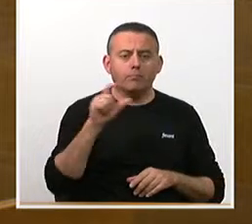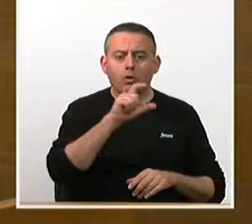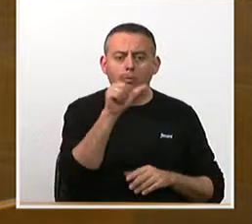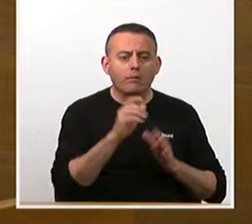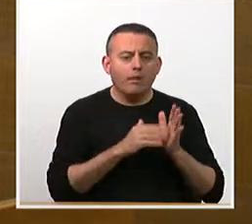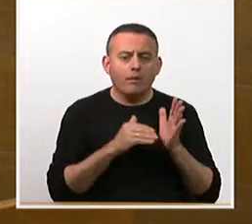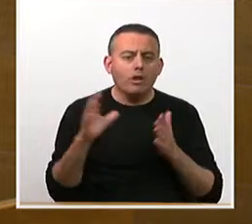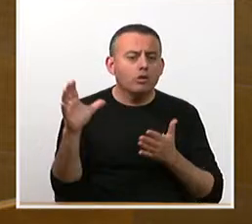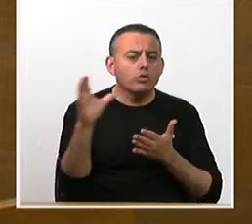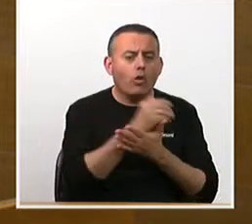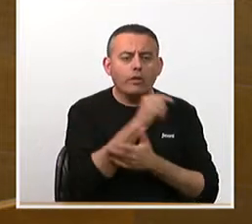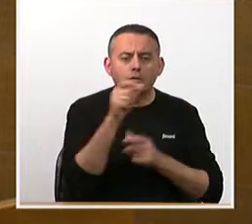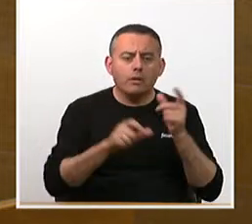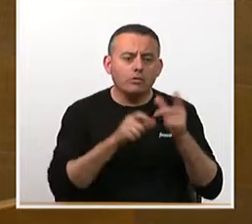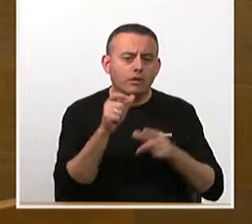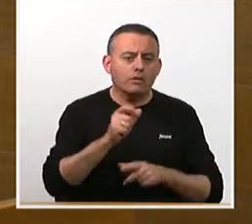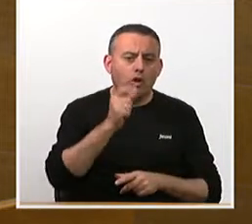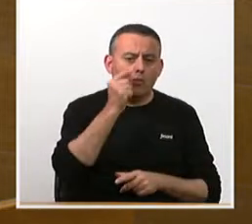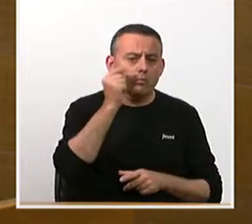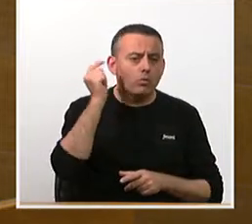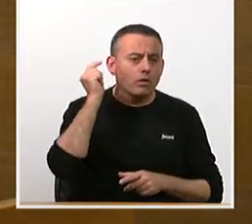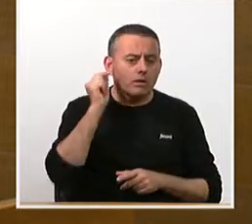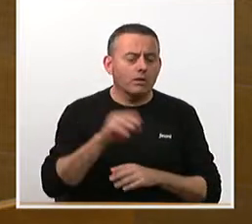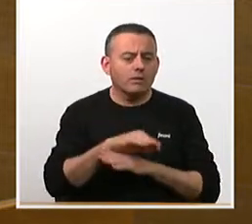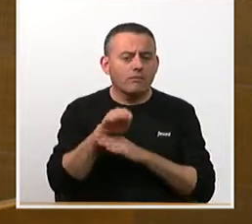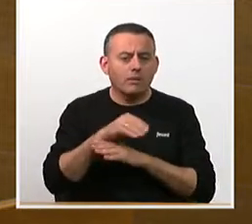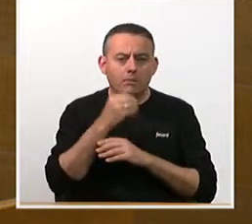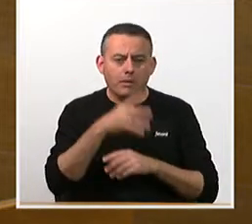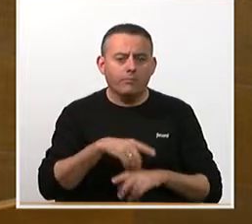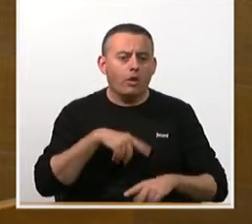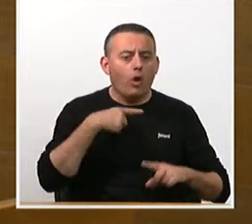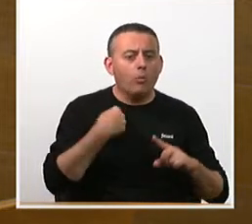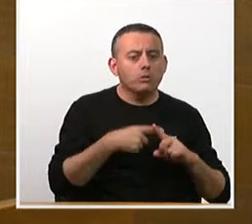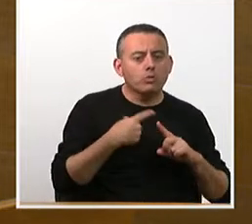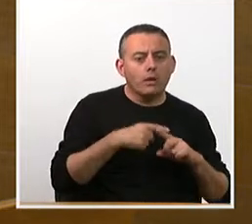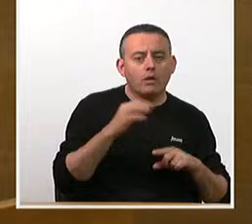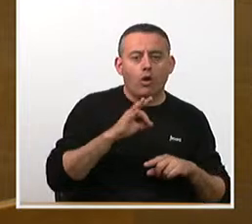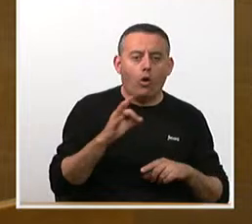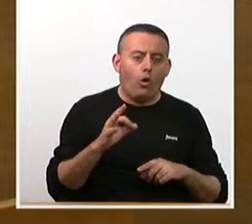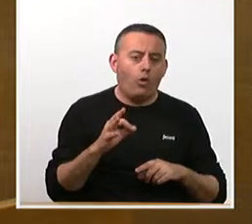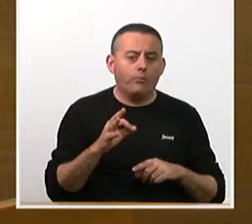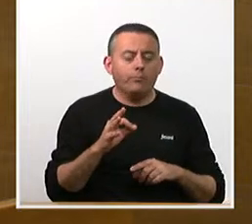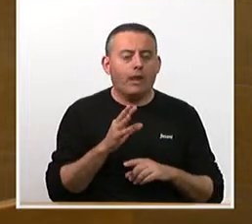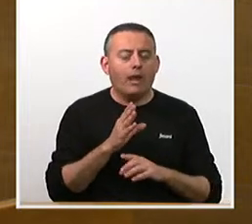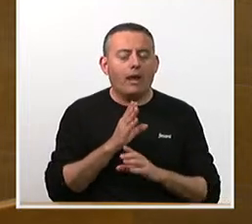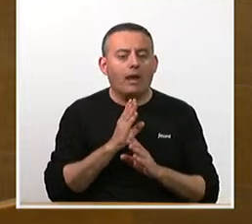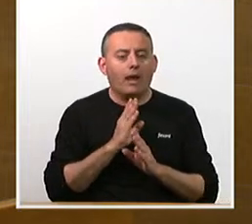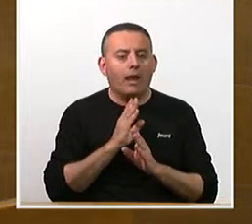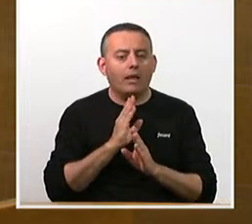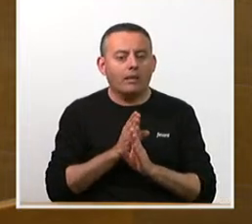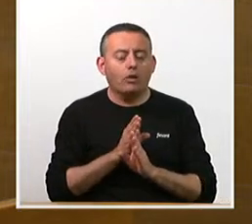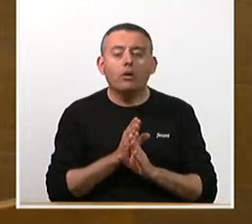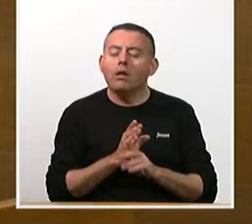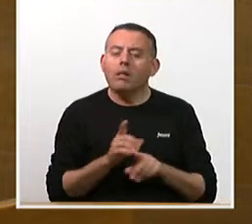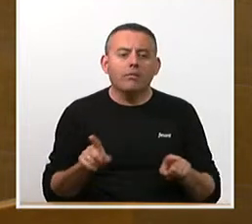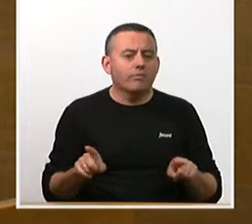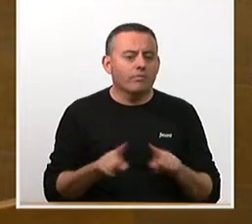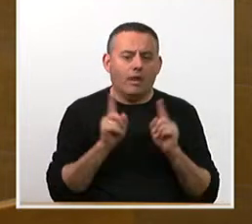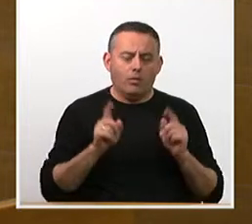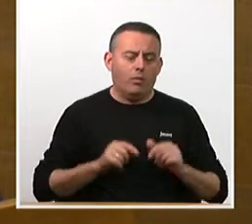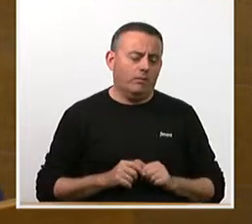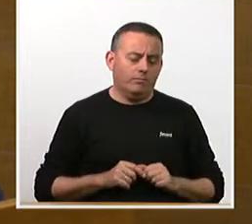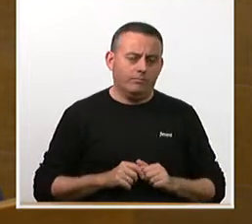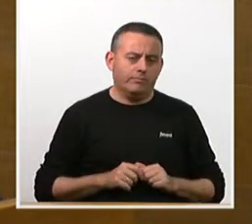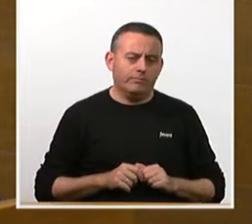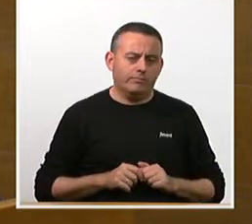valencianos hombres y mujeres sean homosexuales o sean heterosexuales porque nosotros cuando